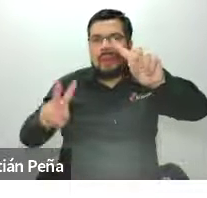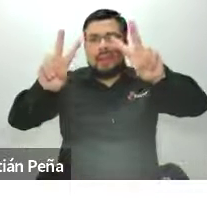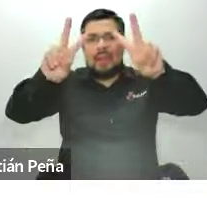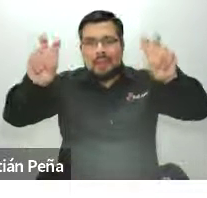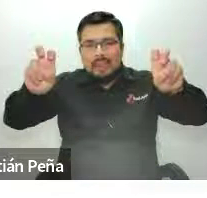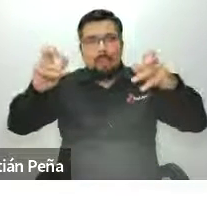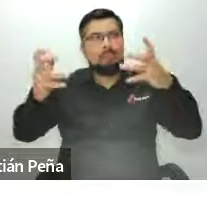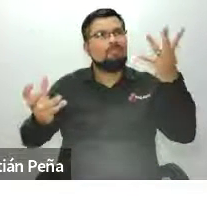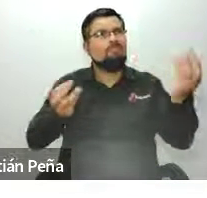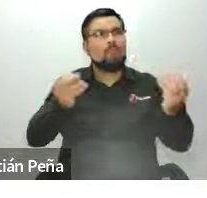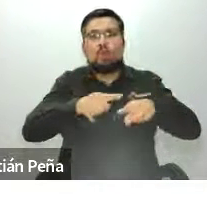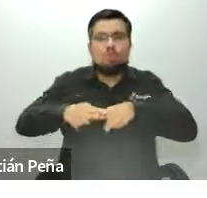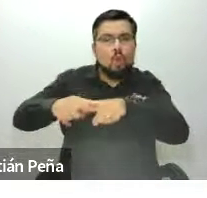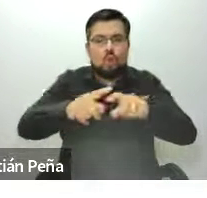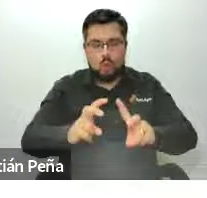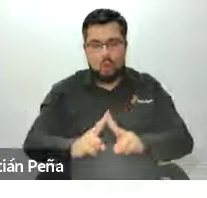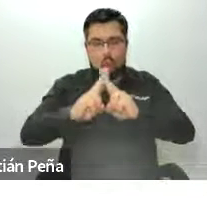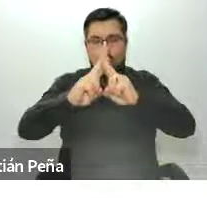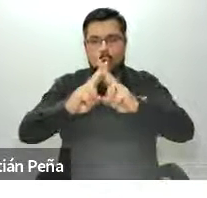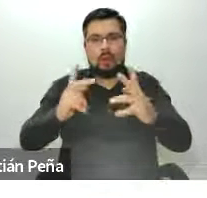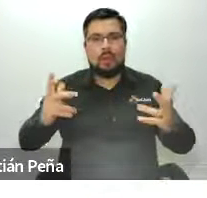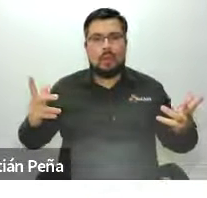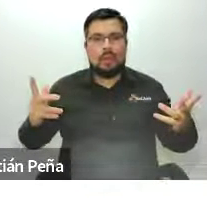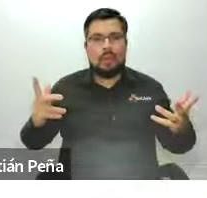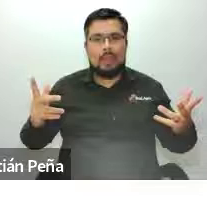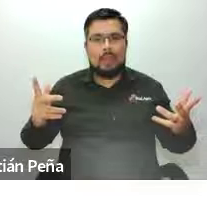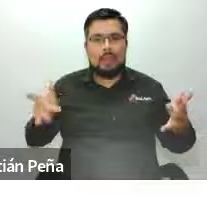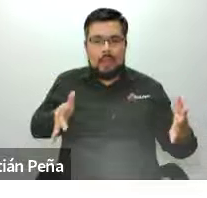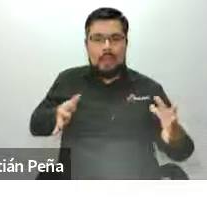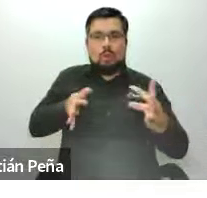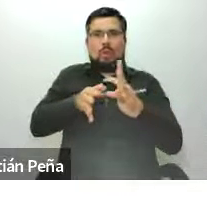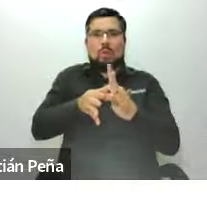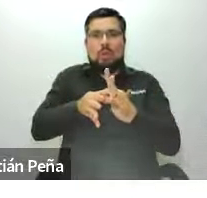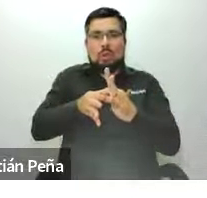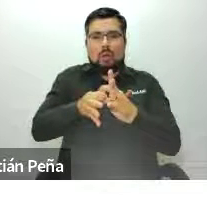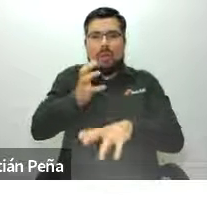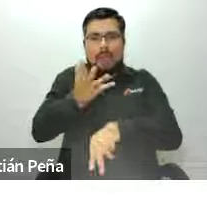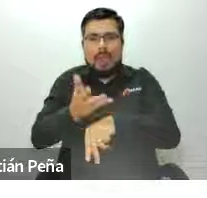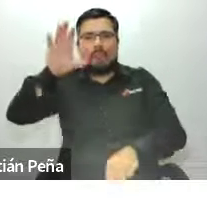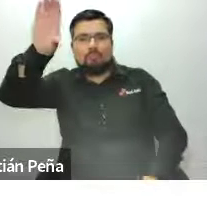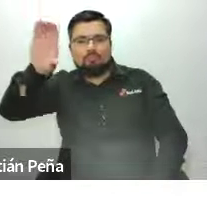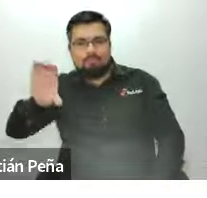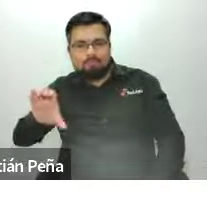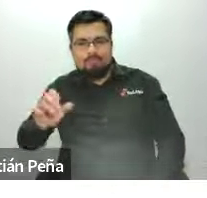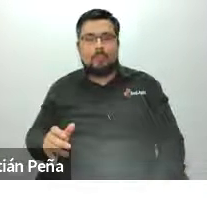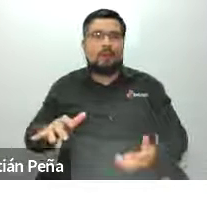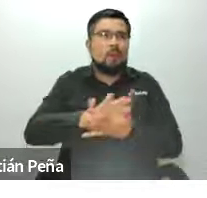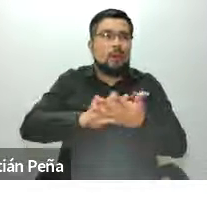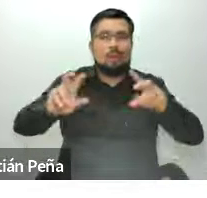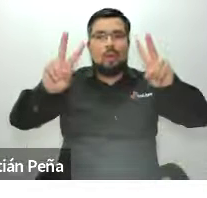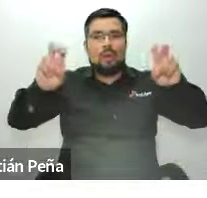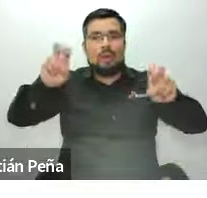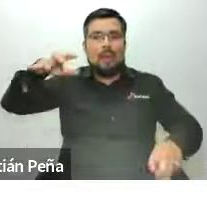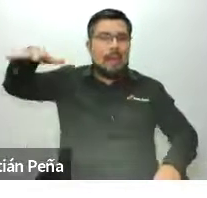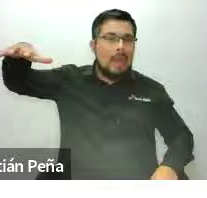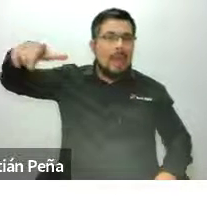que hay detrás, ¿no es cierto?, de cada una de las asignaturas. Entonces, por ejemplo, ¿no?, en el campo del lenguaje,